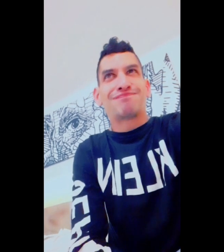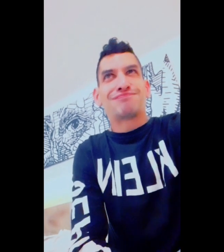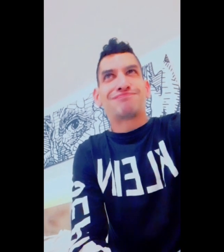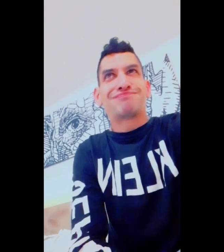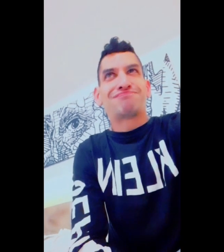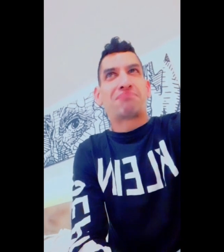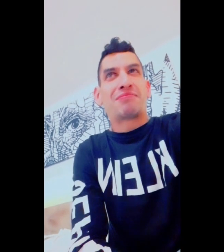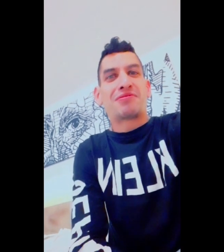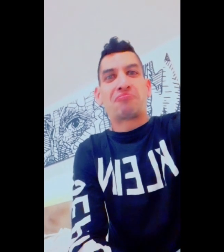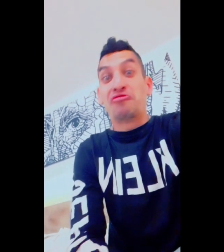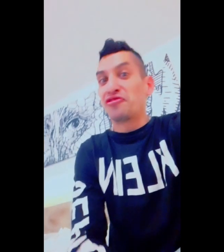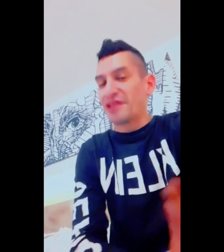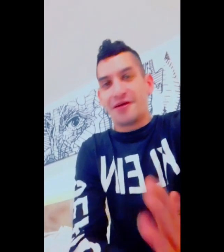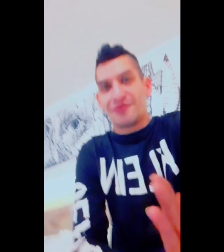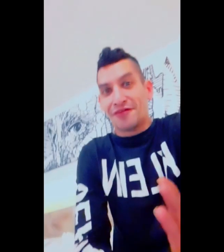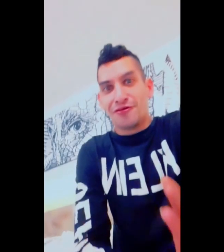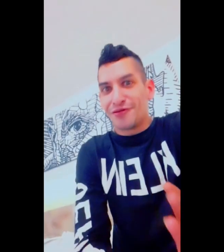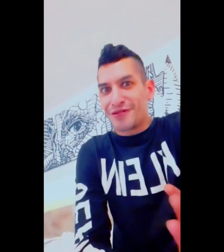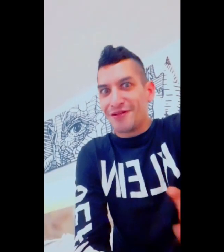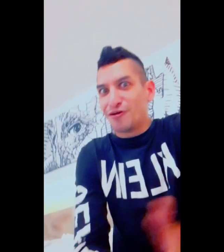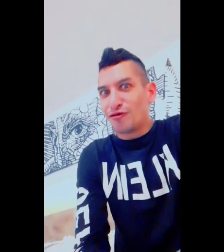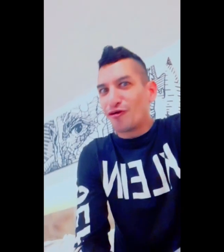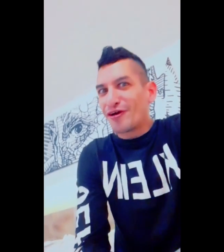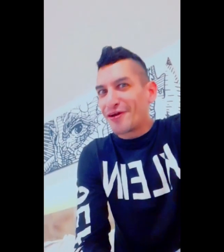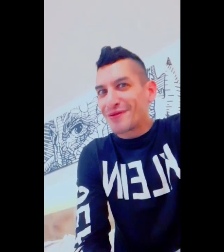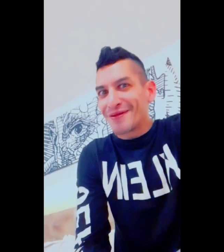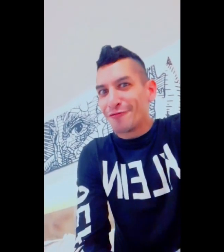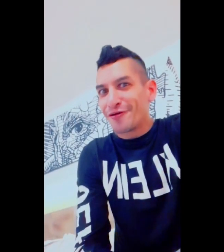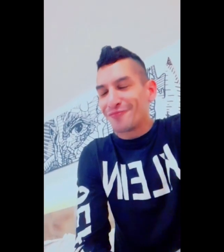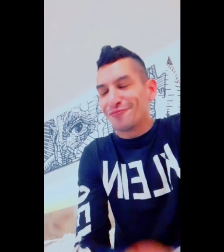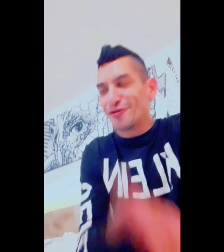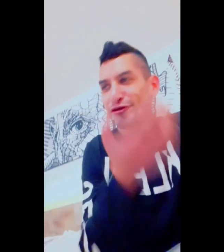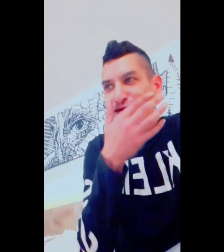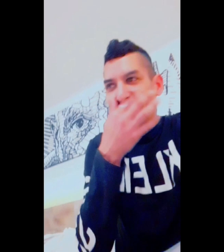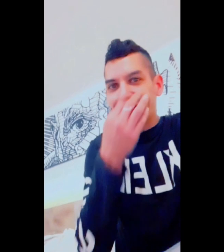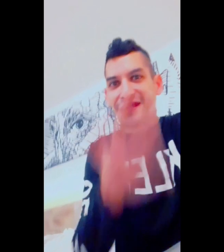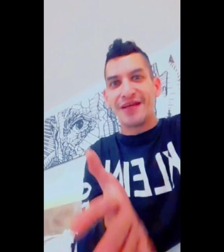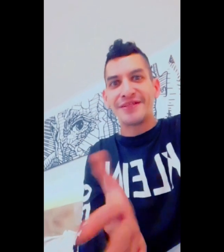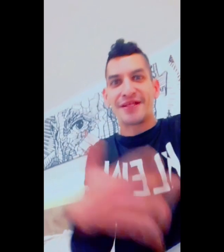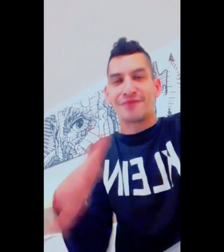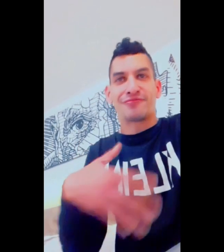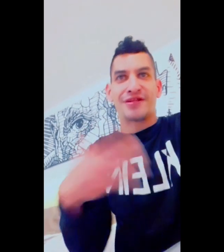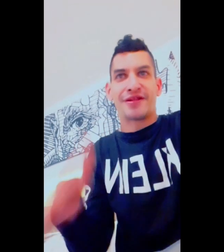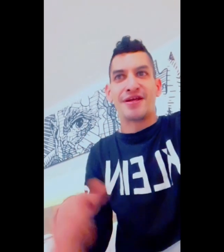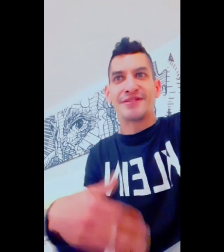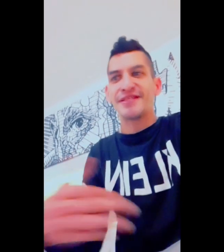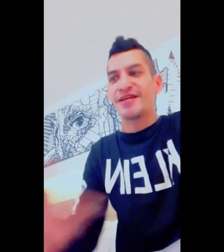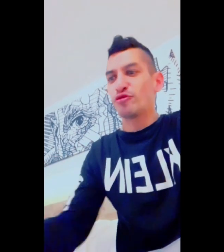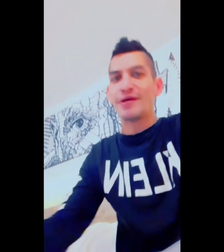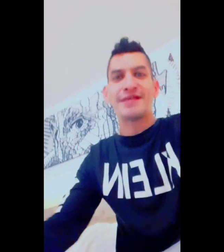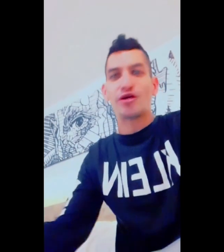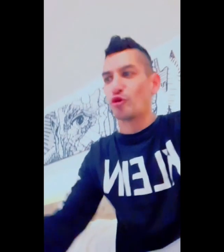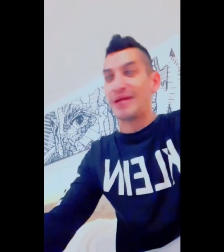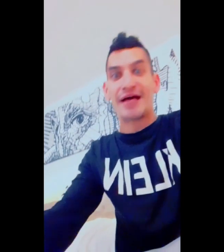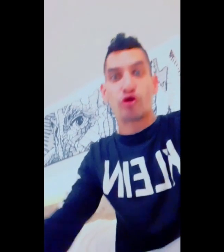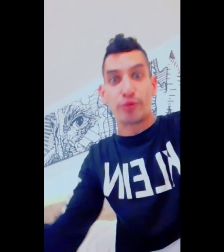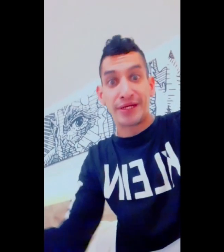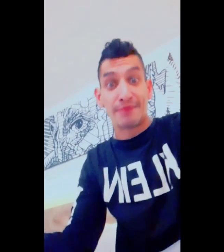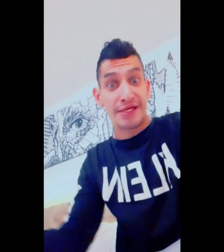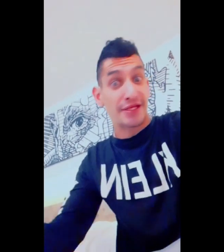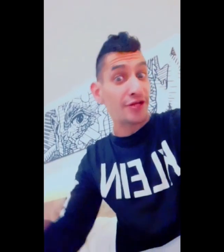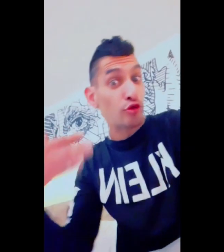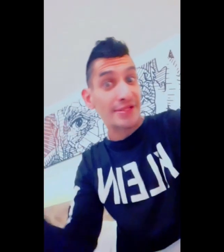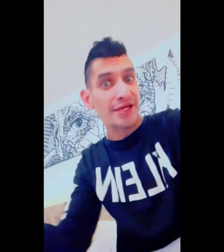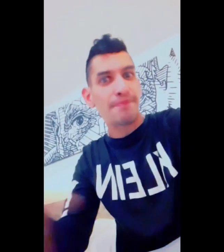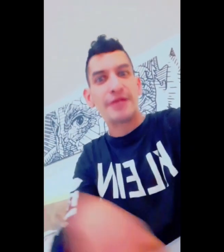o sea, no sé, o sea, no lo sé, digo, no creo, se me hace muy, muy tonto que llegues y te digan, sabes que tú vas a ir